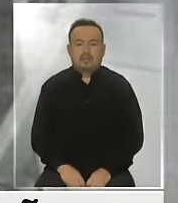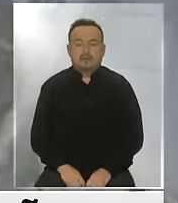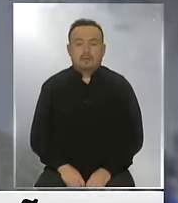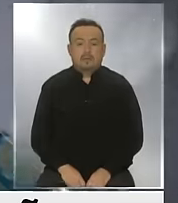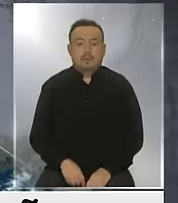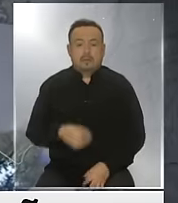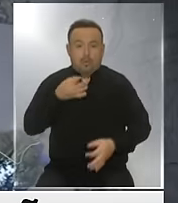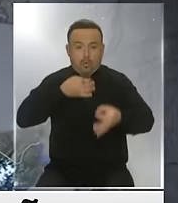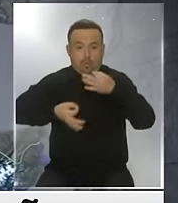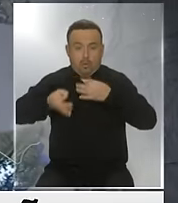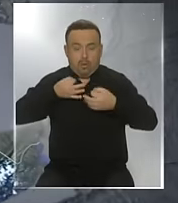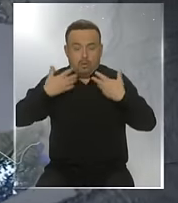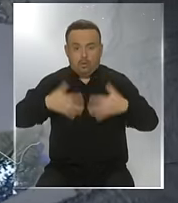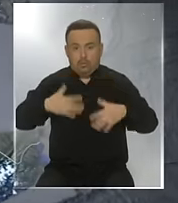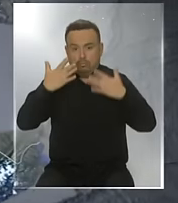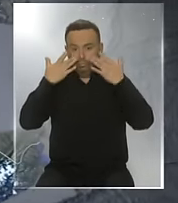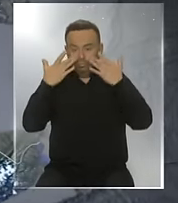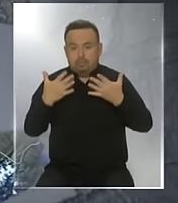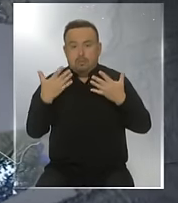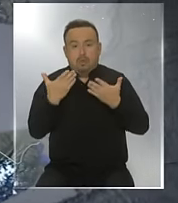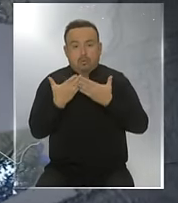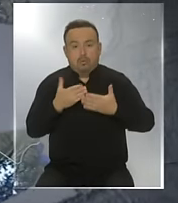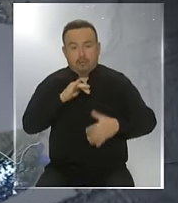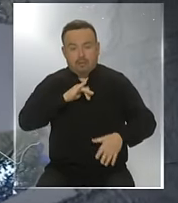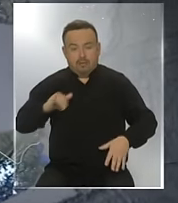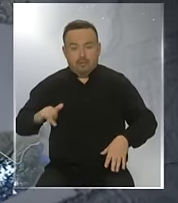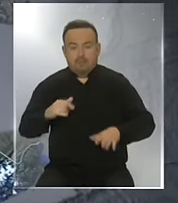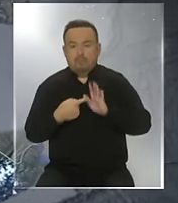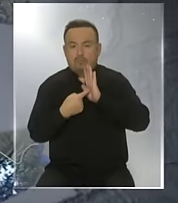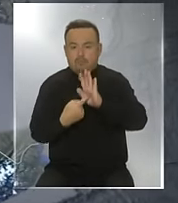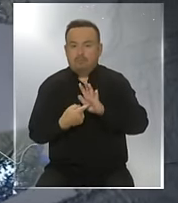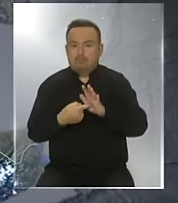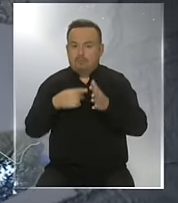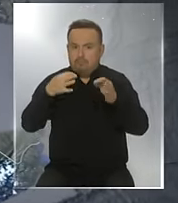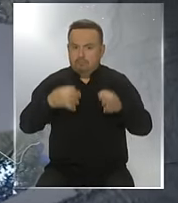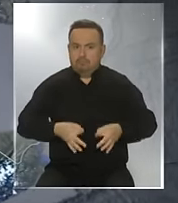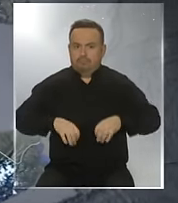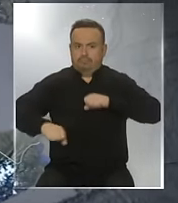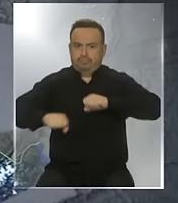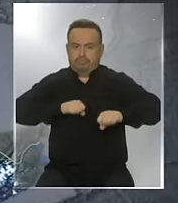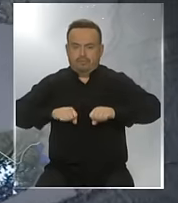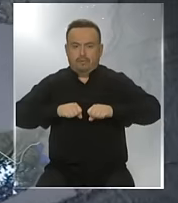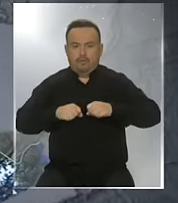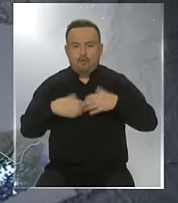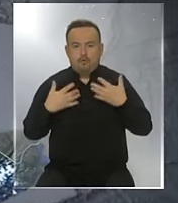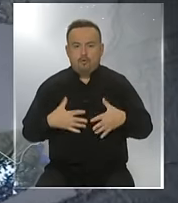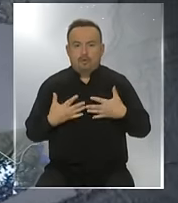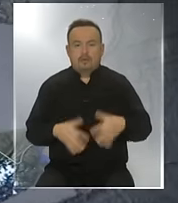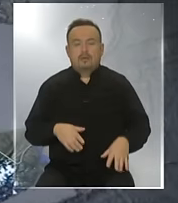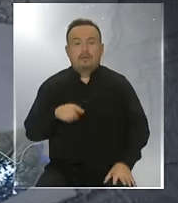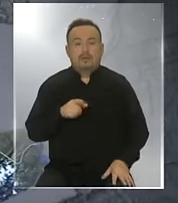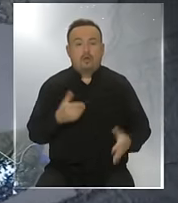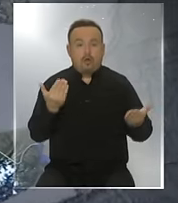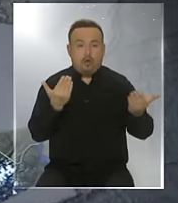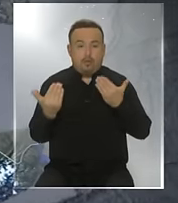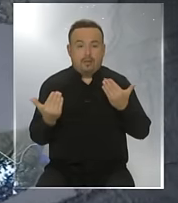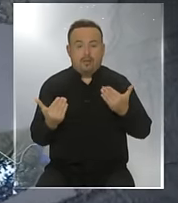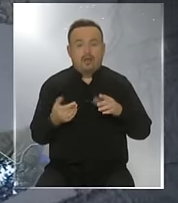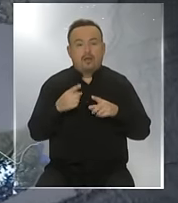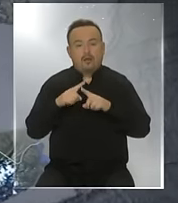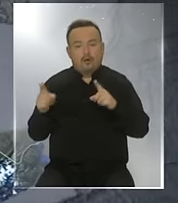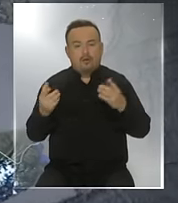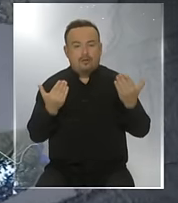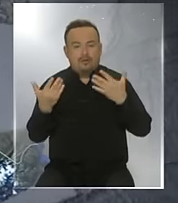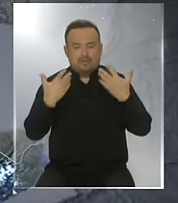Los relatos impactan y los estudios posteriores muestran la real magnitud de este terremoto en comparación con otros